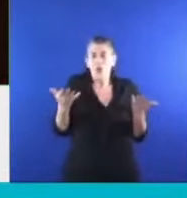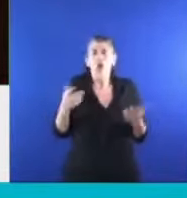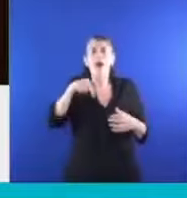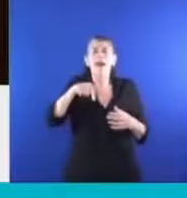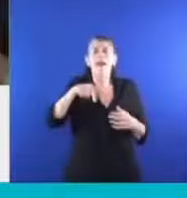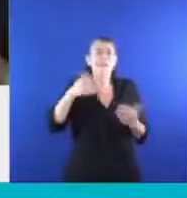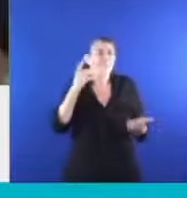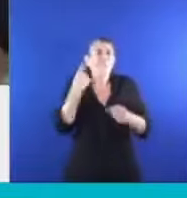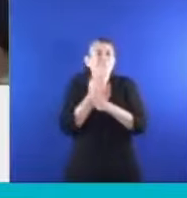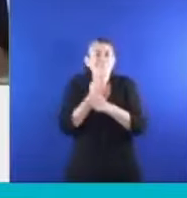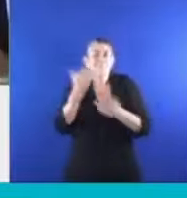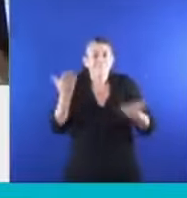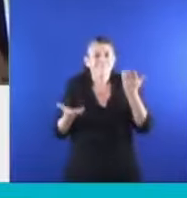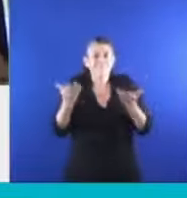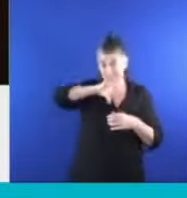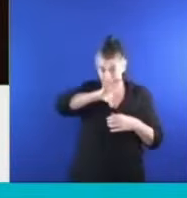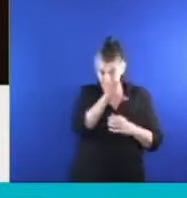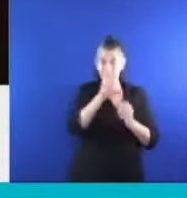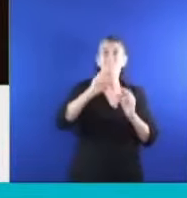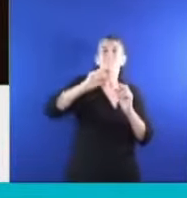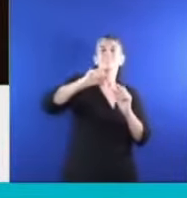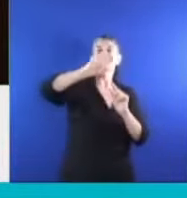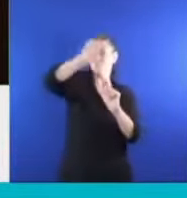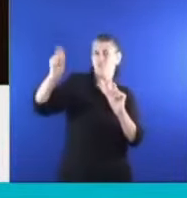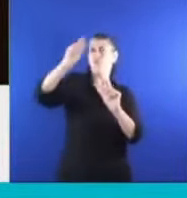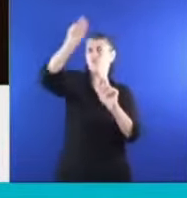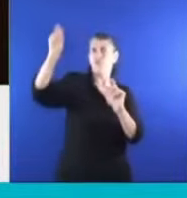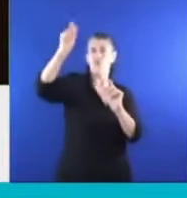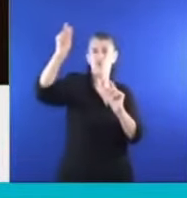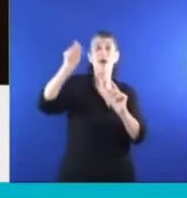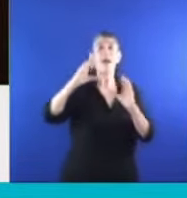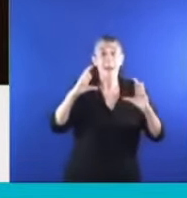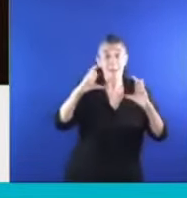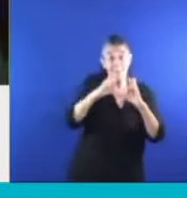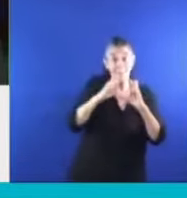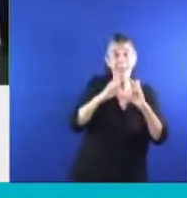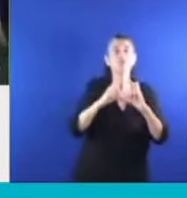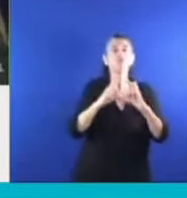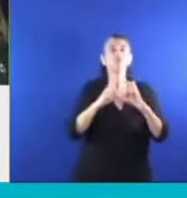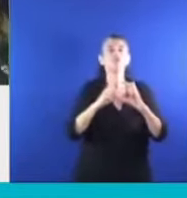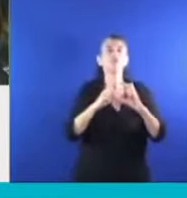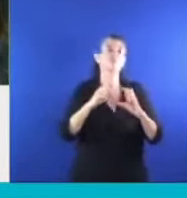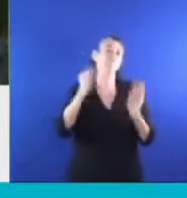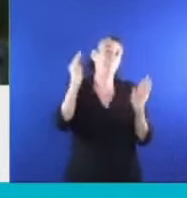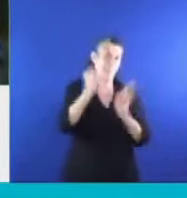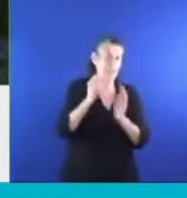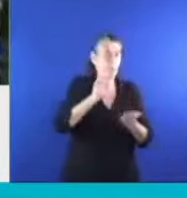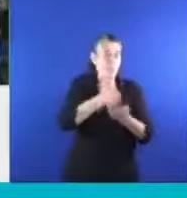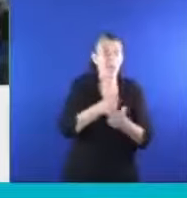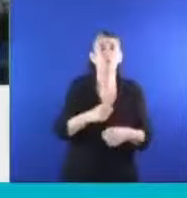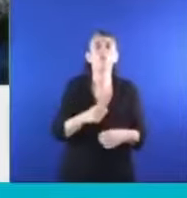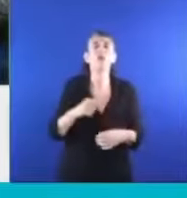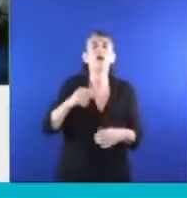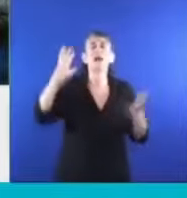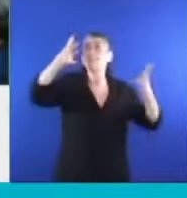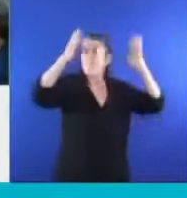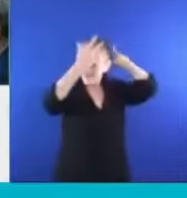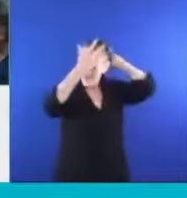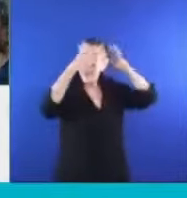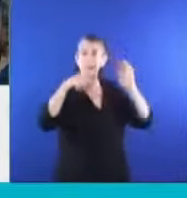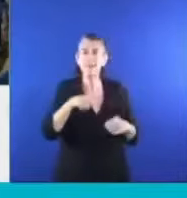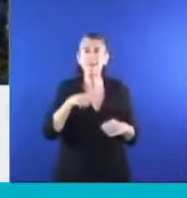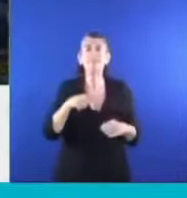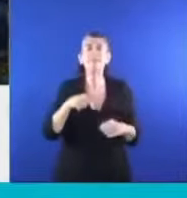el conurbano llegaron los aumentos de Milei. Recapitulemos. Milei, después de la ley ómnibus, le sacó